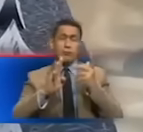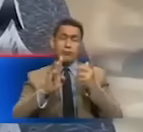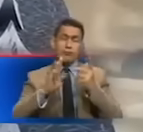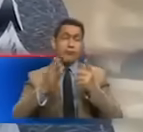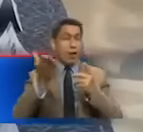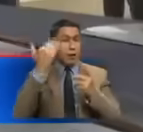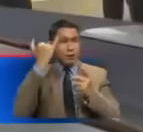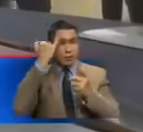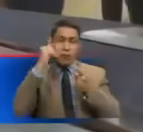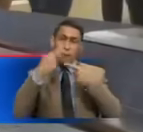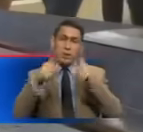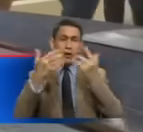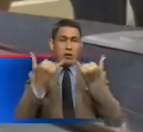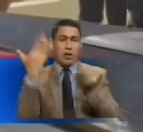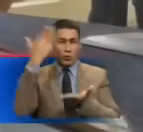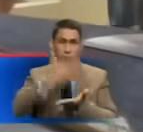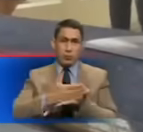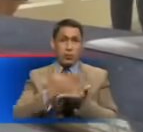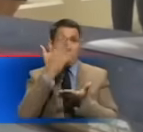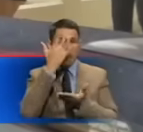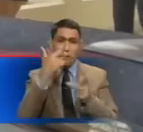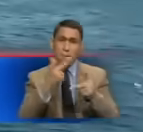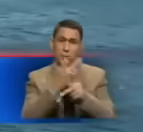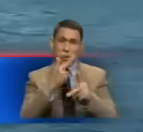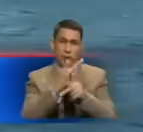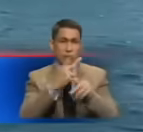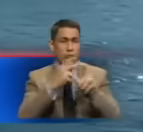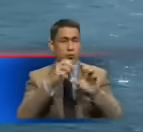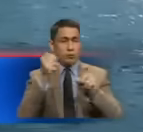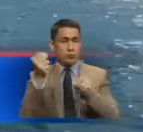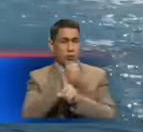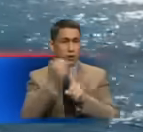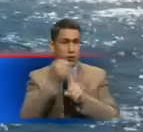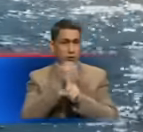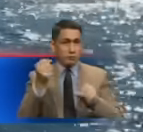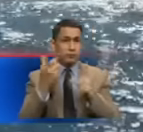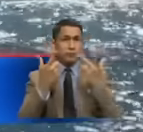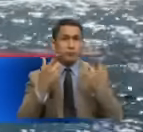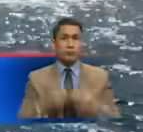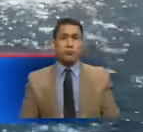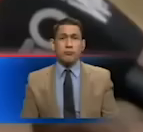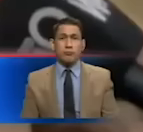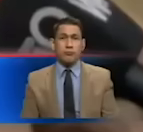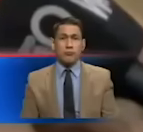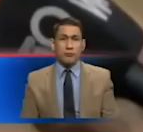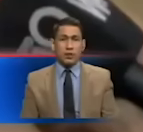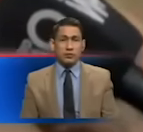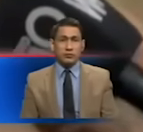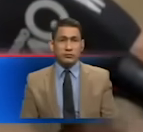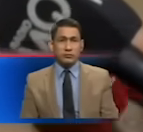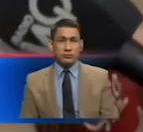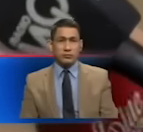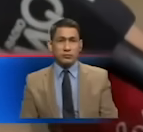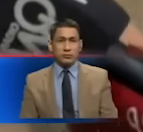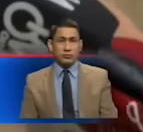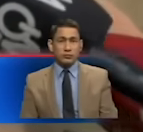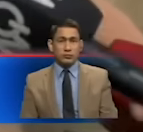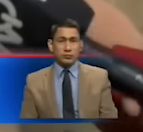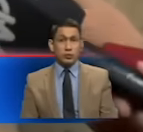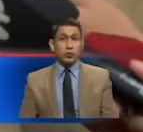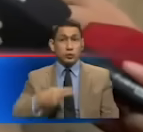Otros hacen ajustes y mantienen un programa de seguridad para garantizar el desplazamiento de los viajeros. Somos nosotros